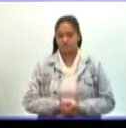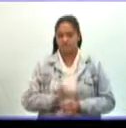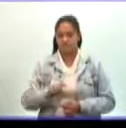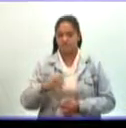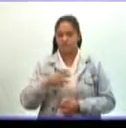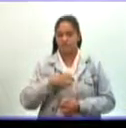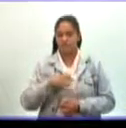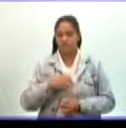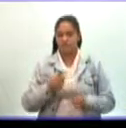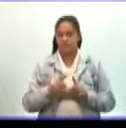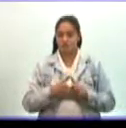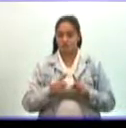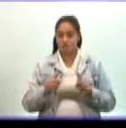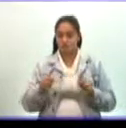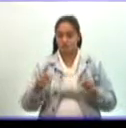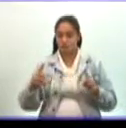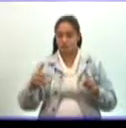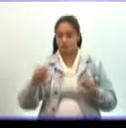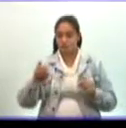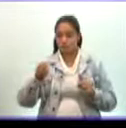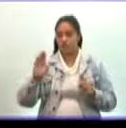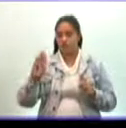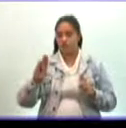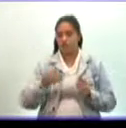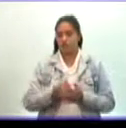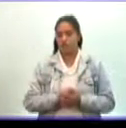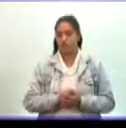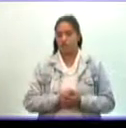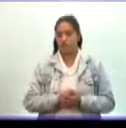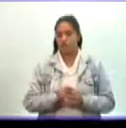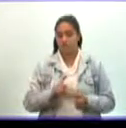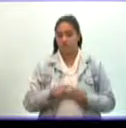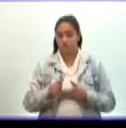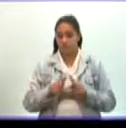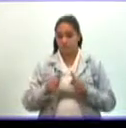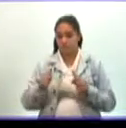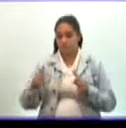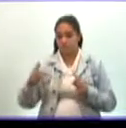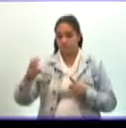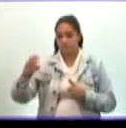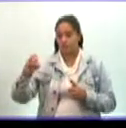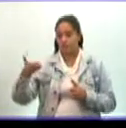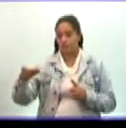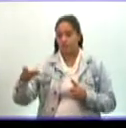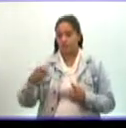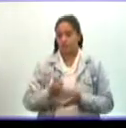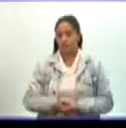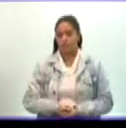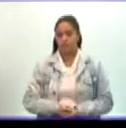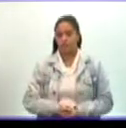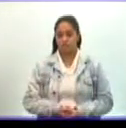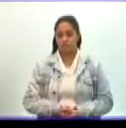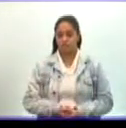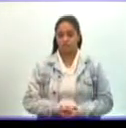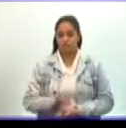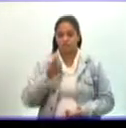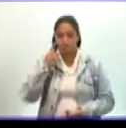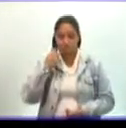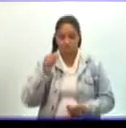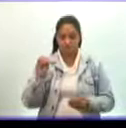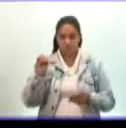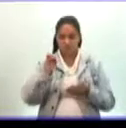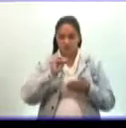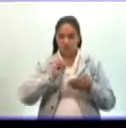tenemos la longitud del segmento AB y del segmento OD. Vamos entonces a ubicar en